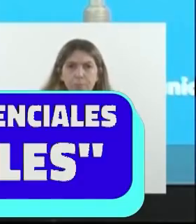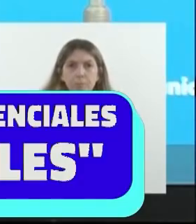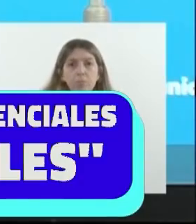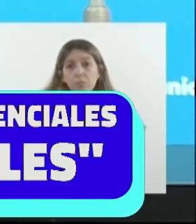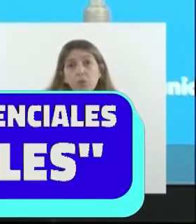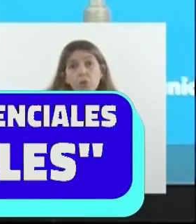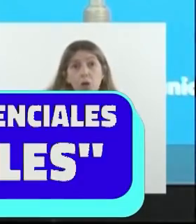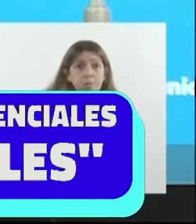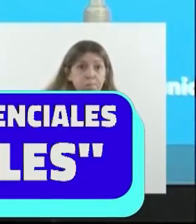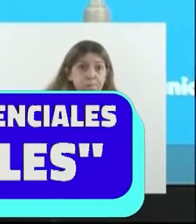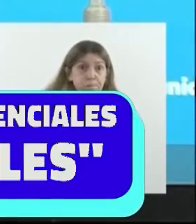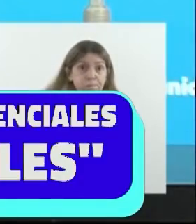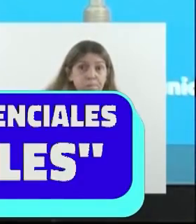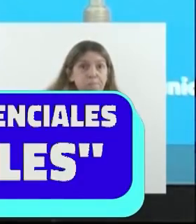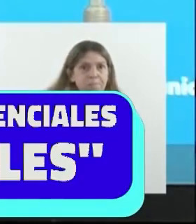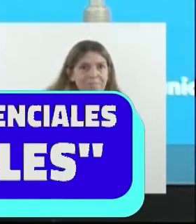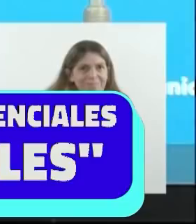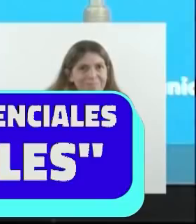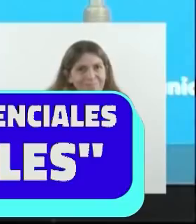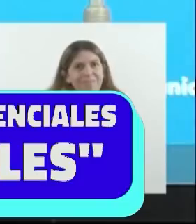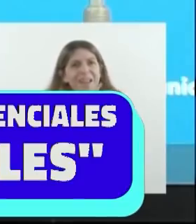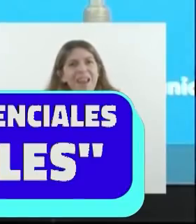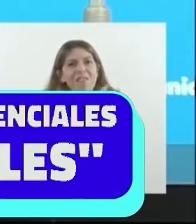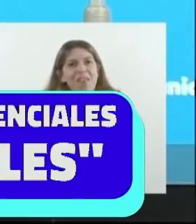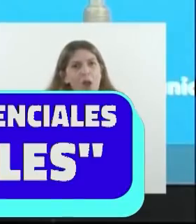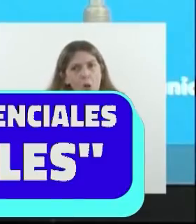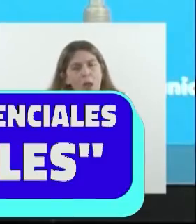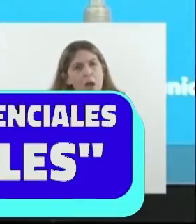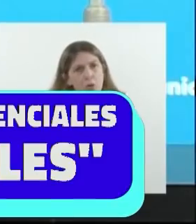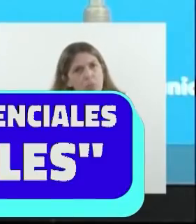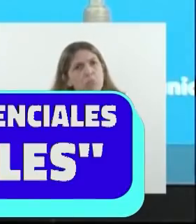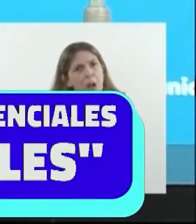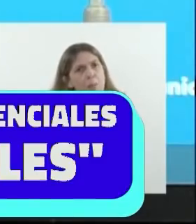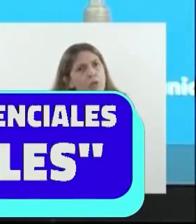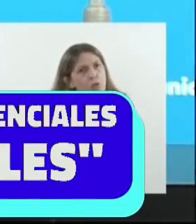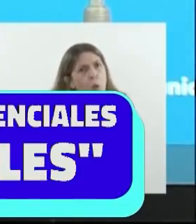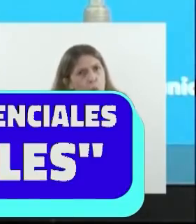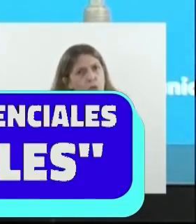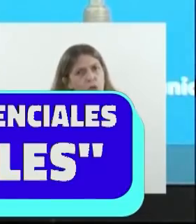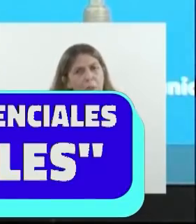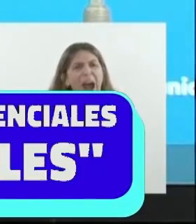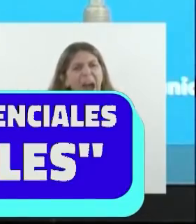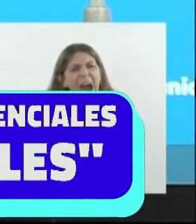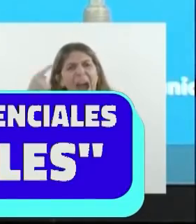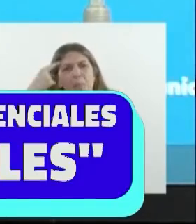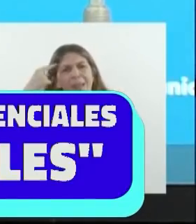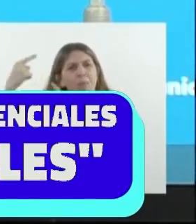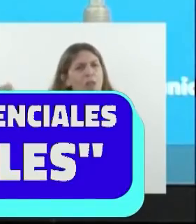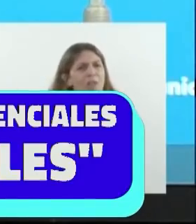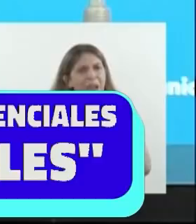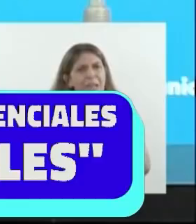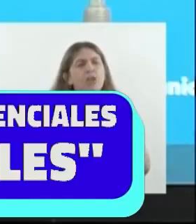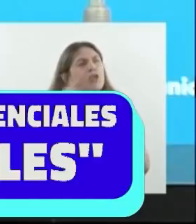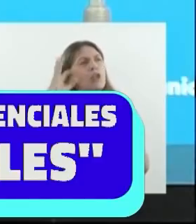le invité al jefe de gobierno a seguir trabajando juntos, más allá de las diferencias. Yo sé que él no